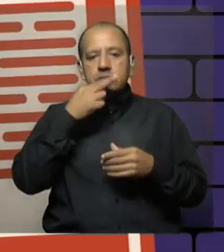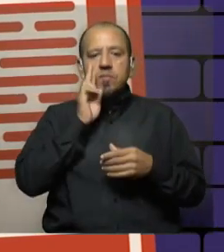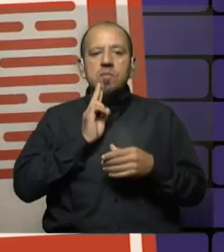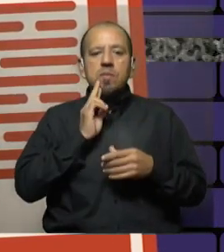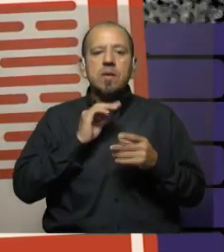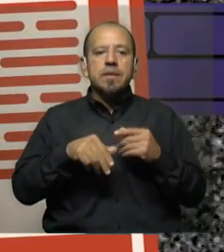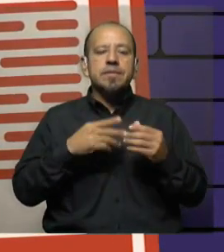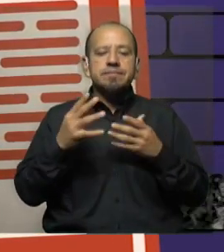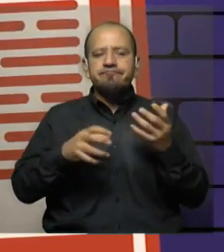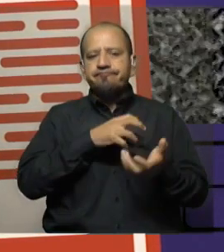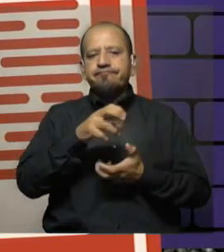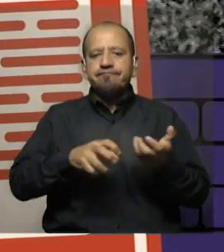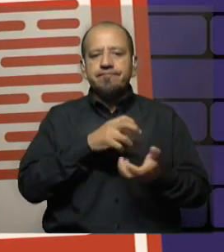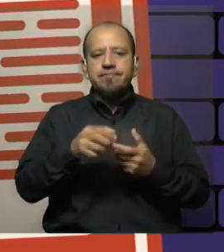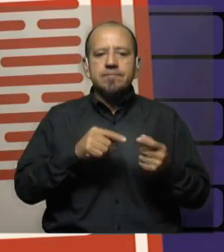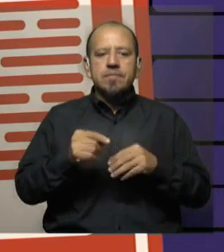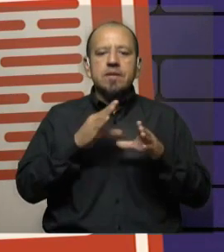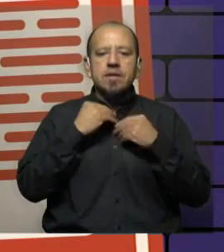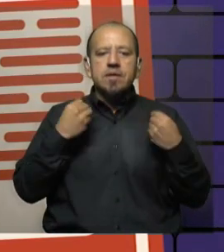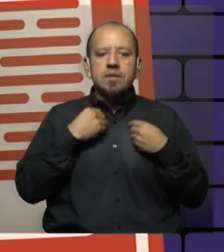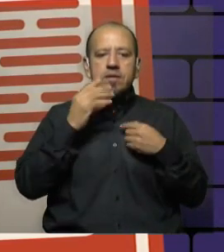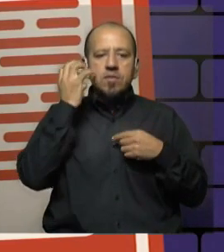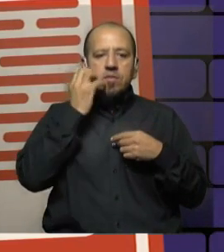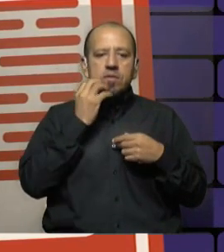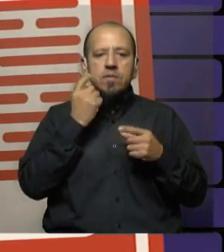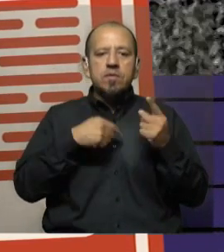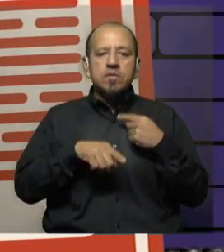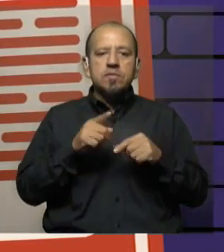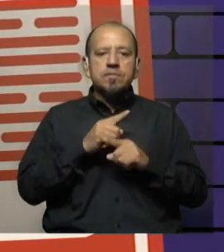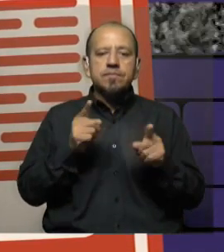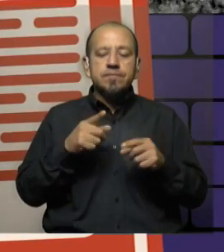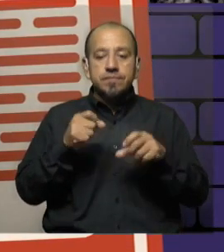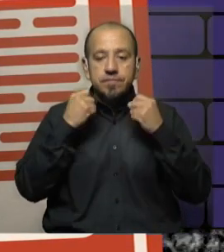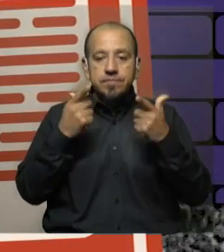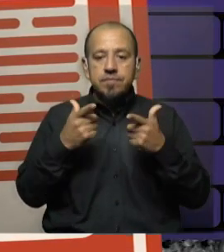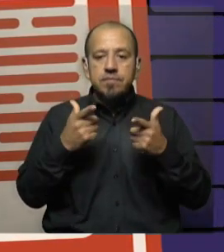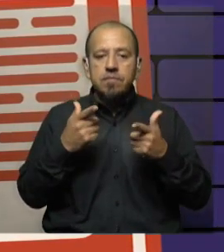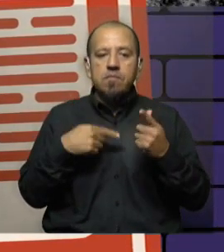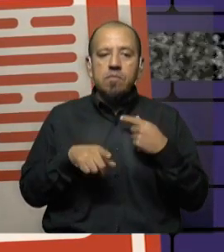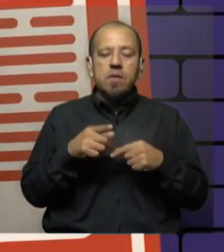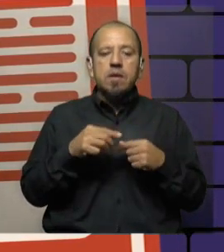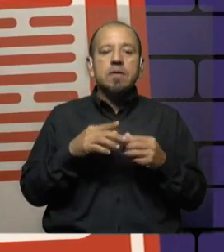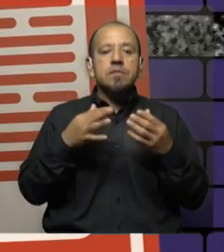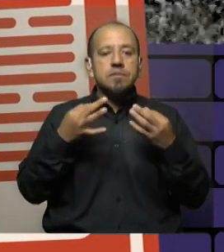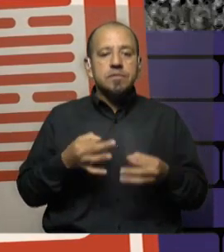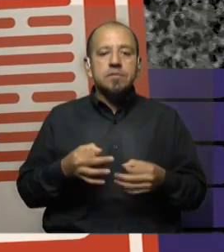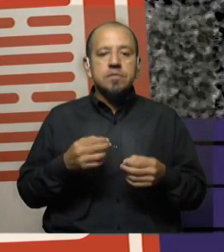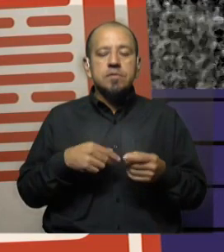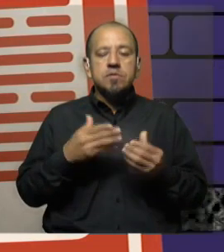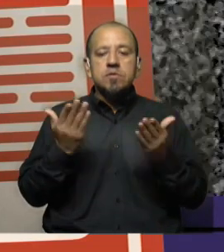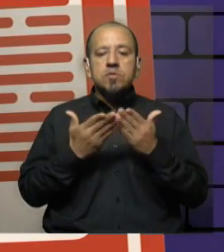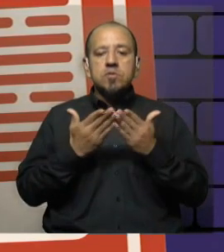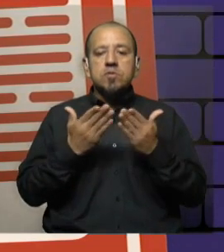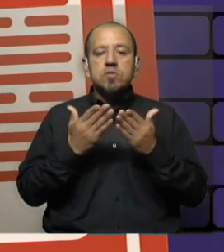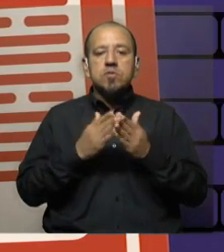atrás para armar relajo y que terminó la escuela con barba pero no para sorpresa de todos incluso los padres fue un conspicuo estudiante